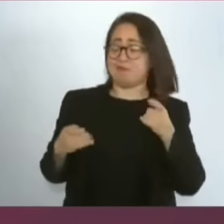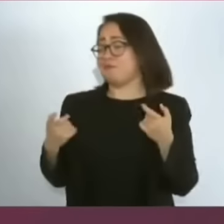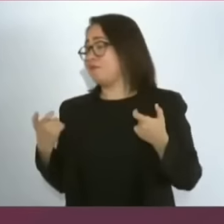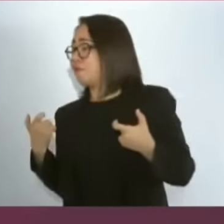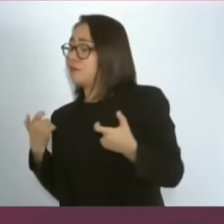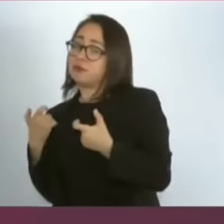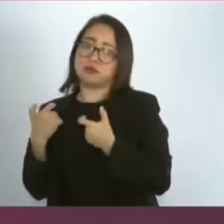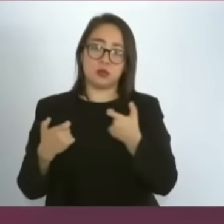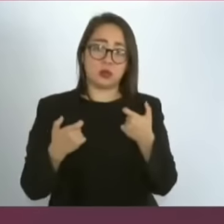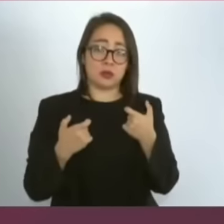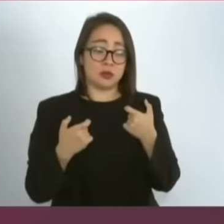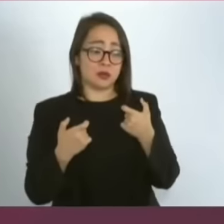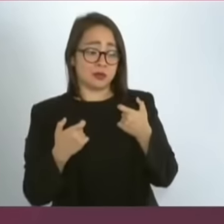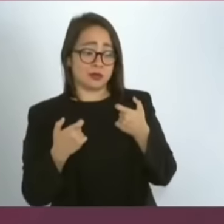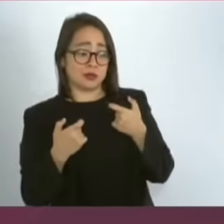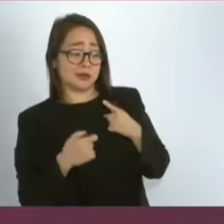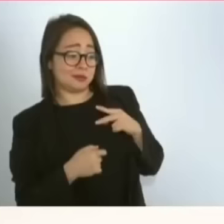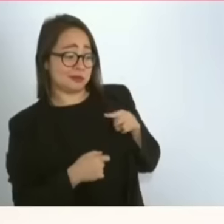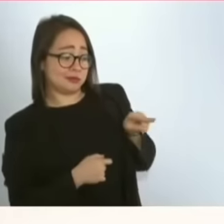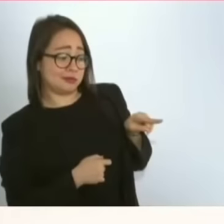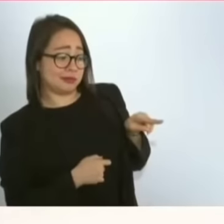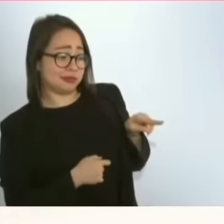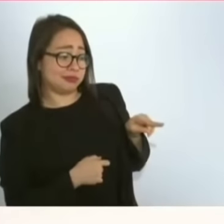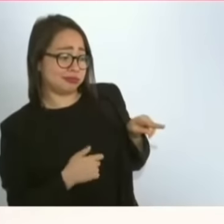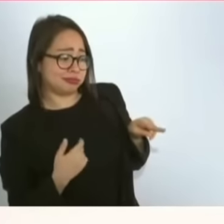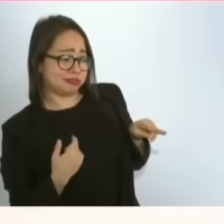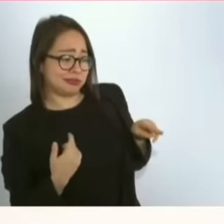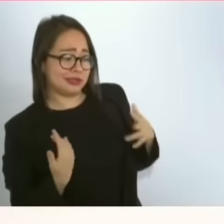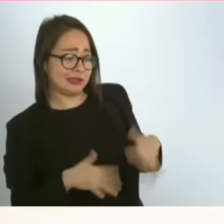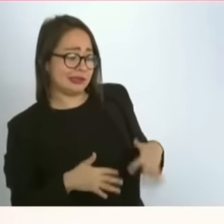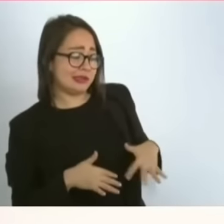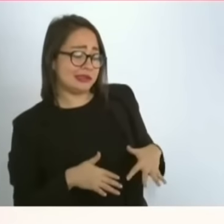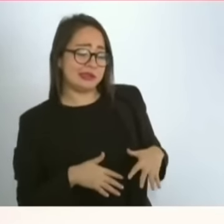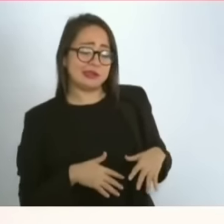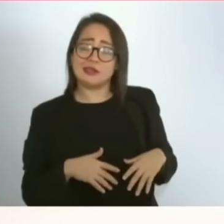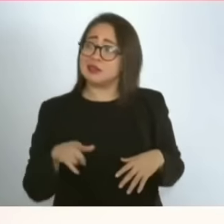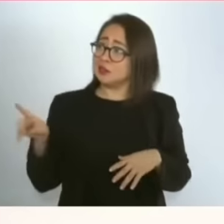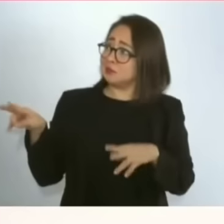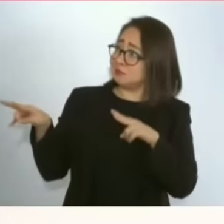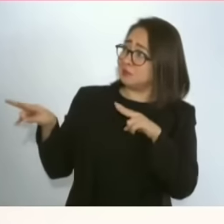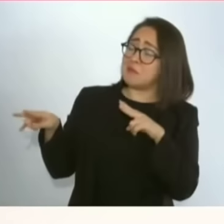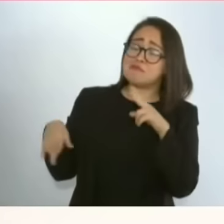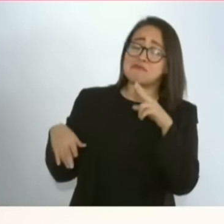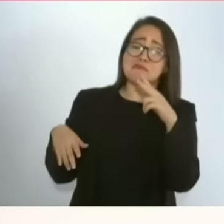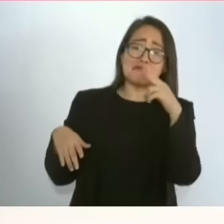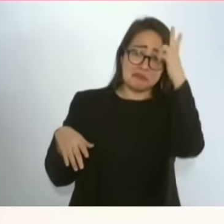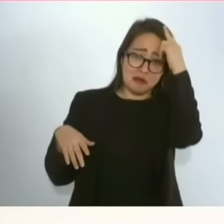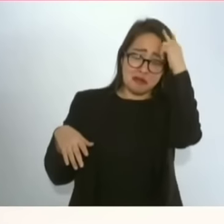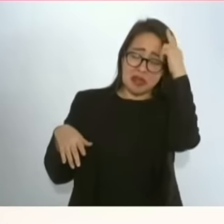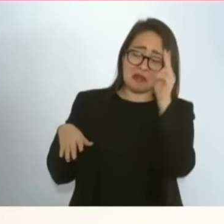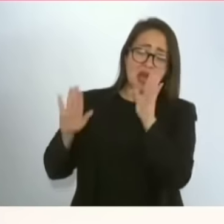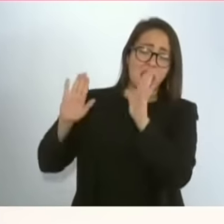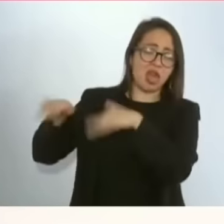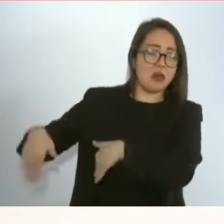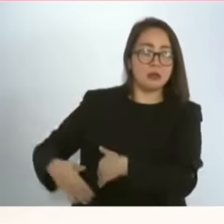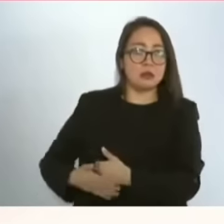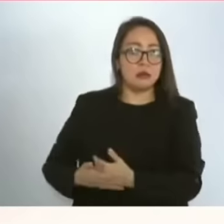como inferior al mismo Porfirio Díaz. Poco a poco se